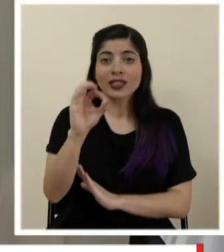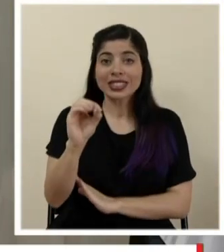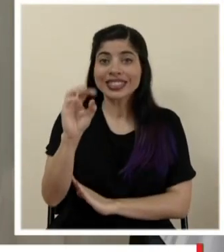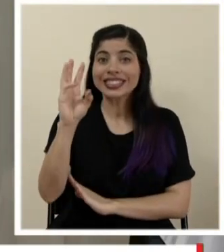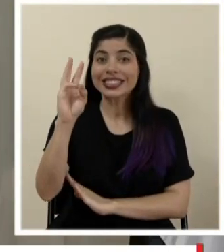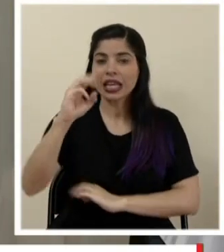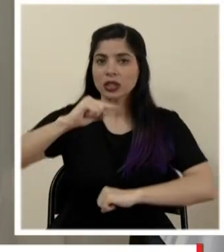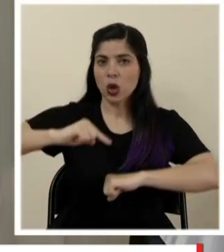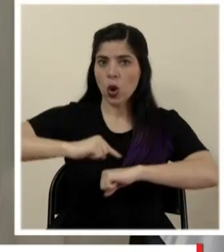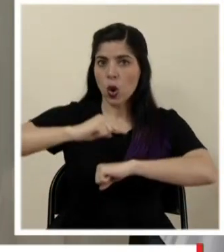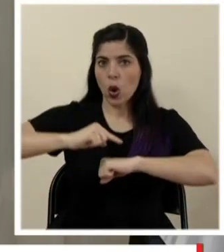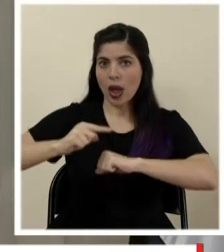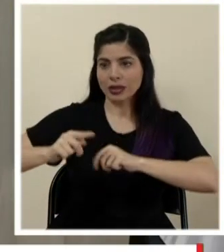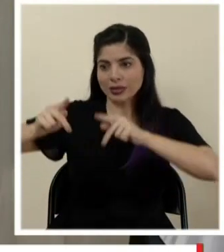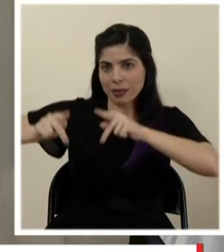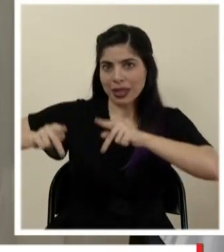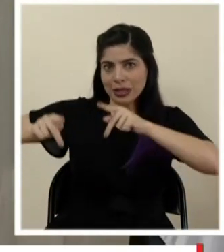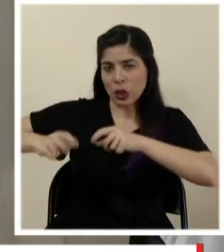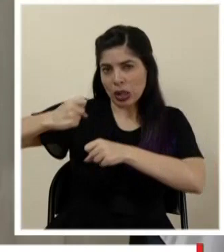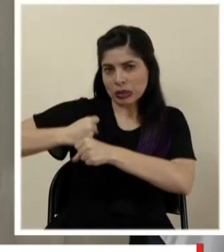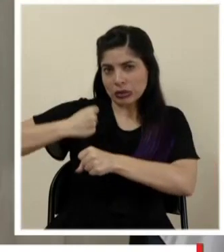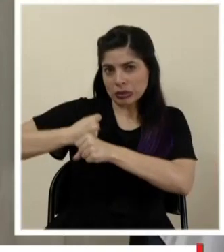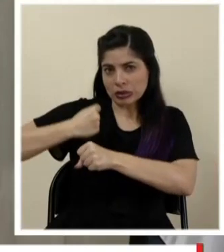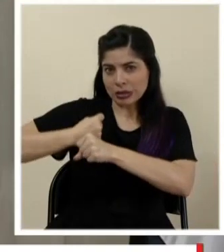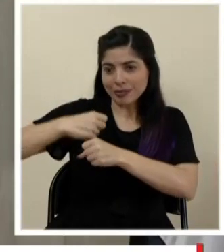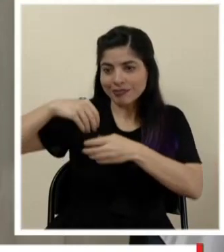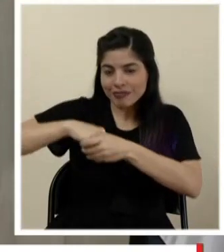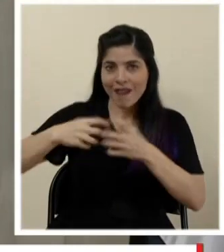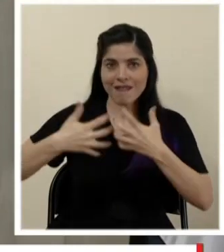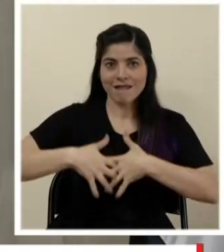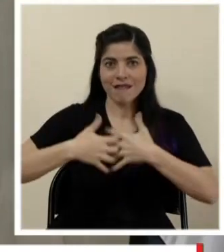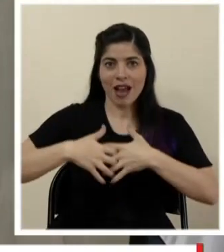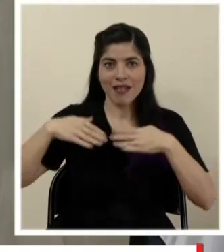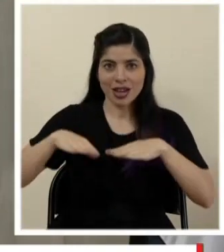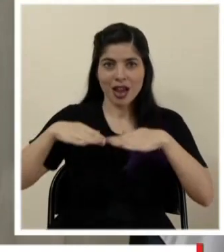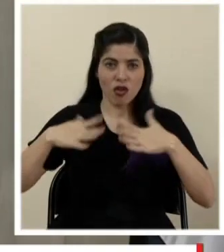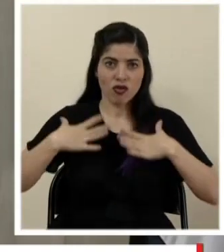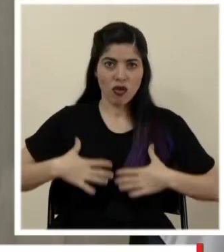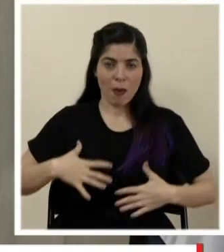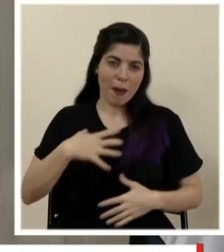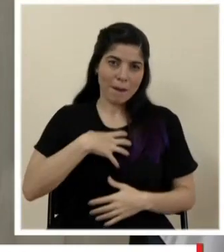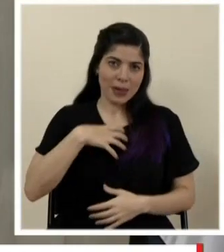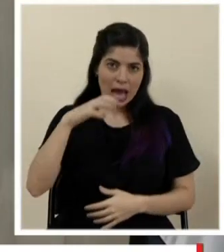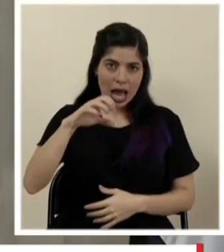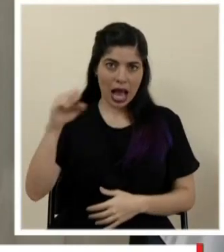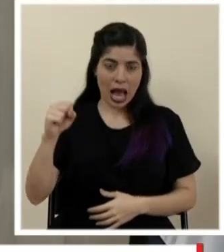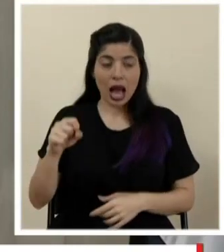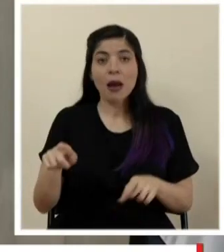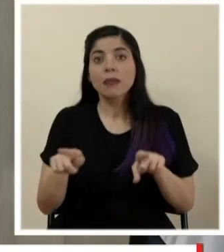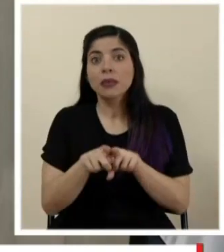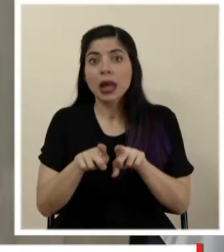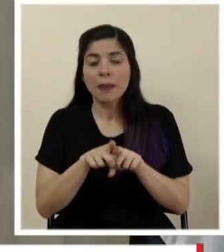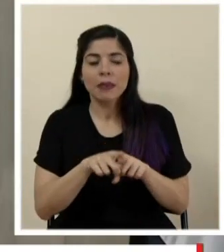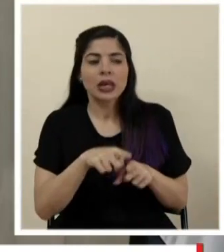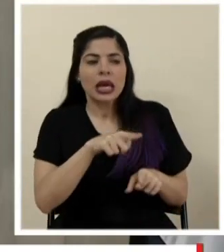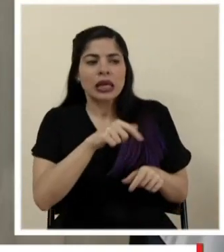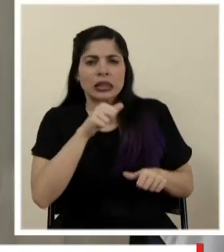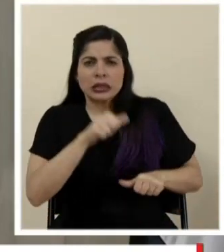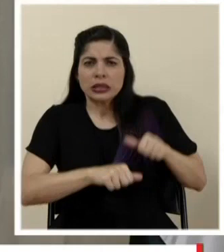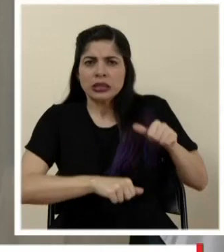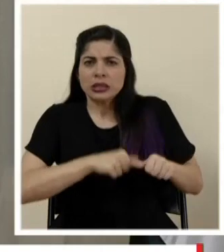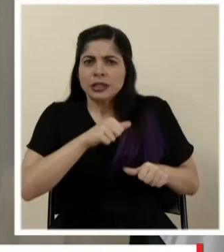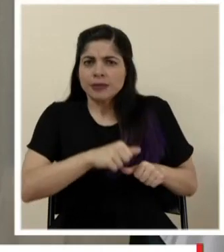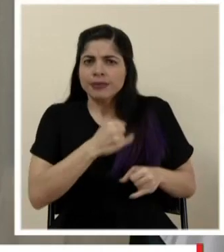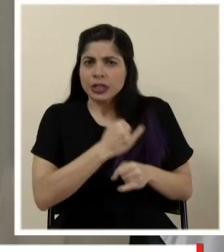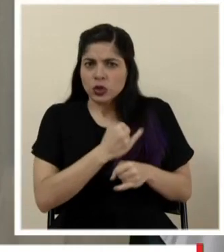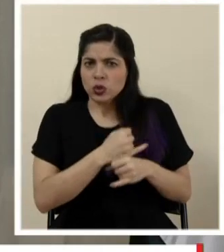32,906 horas hombre en la fábrica de ropa de La Caja. Y hay un gran esfuerzo institucional en lo que es la compra de ese